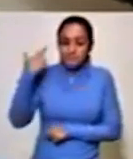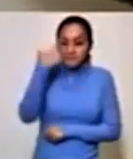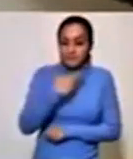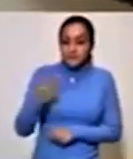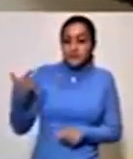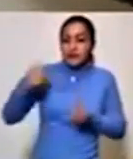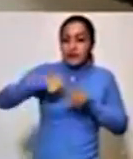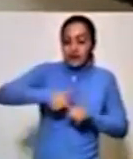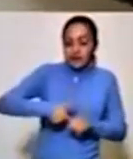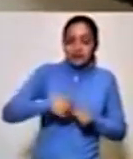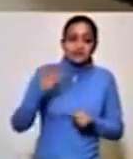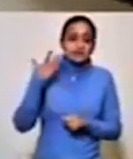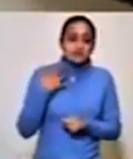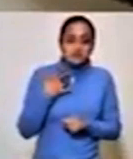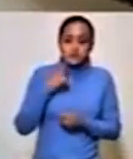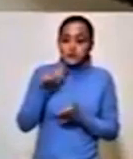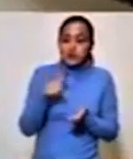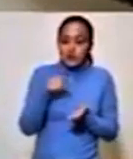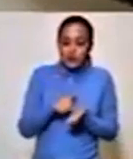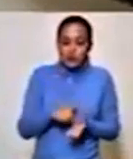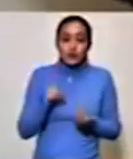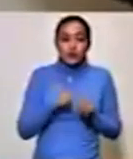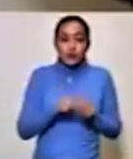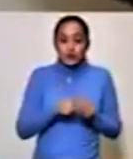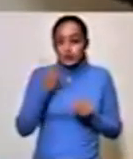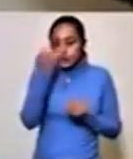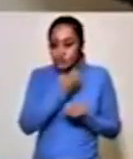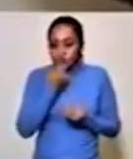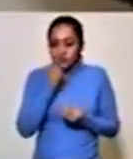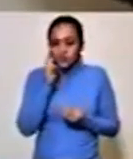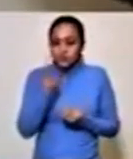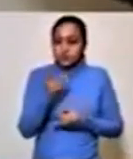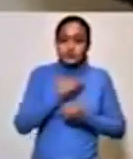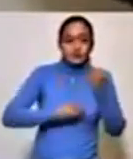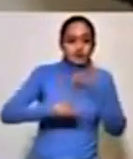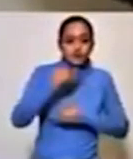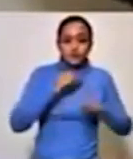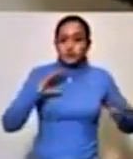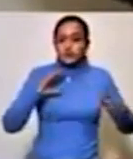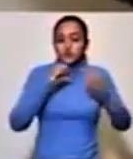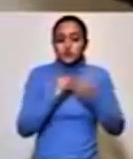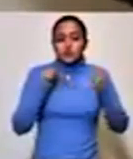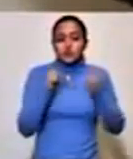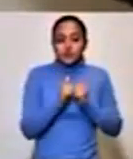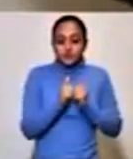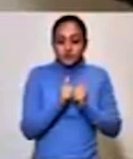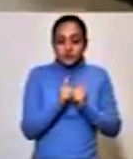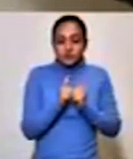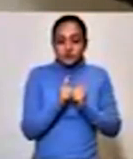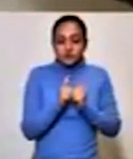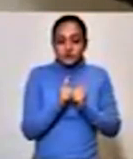gasolineras, expendios de gasolina, de revisar todo lo relacionado